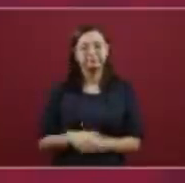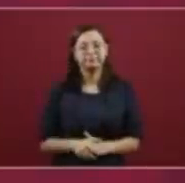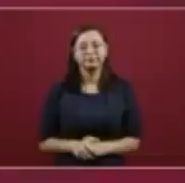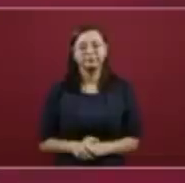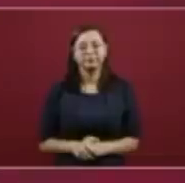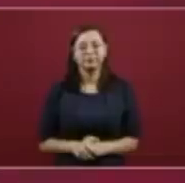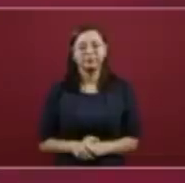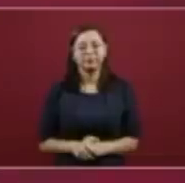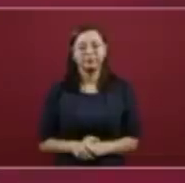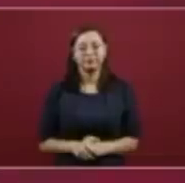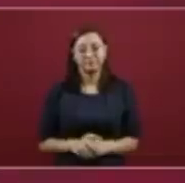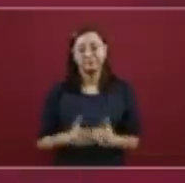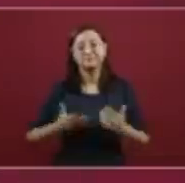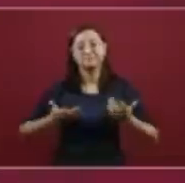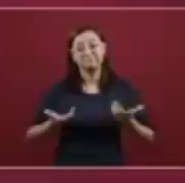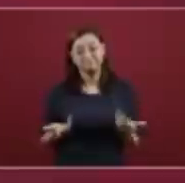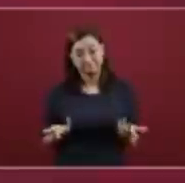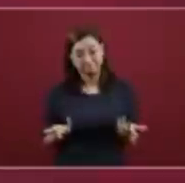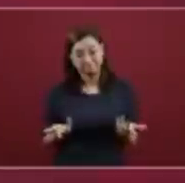Dicho lo anterior,